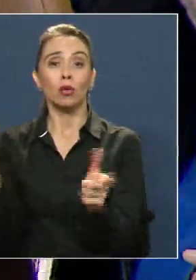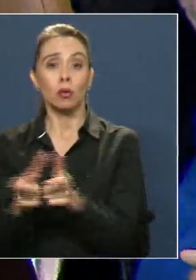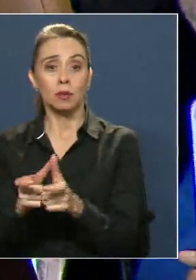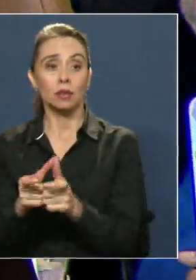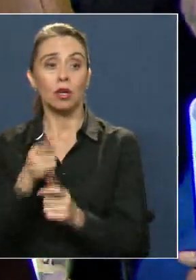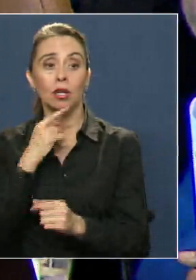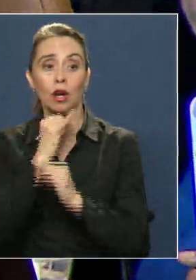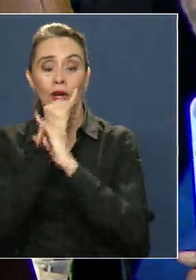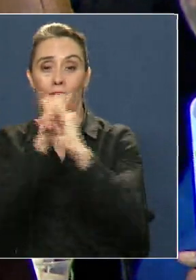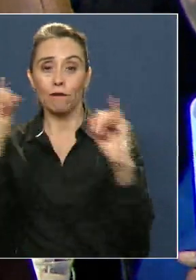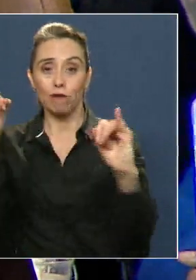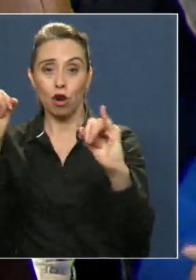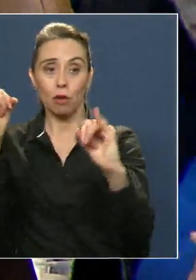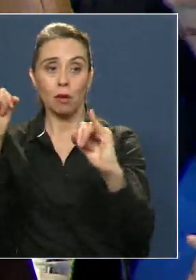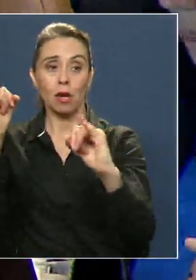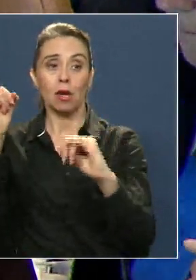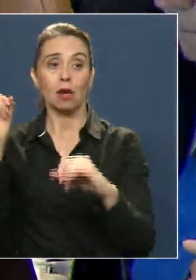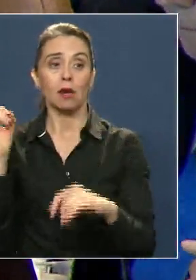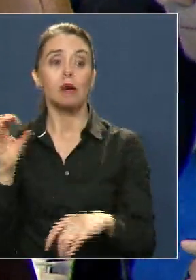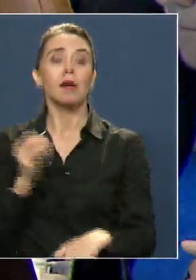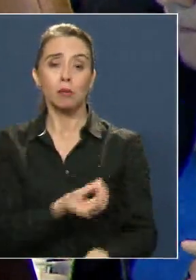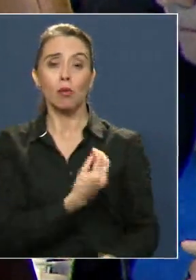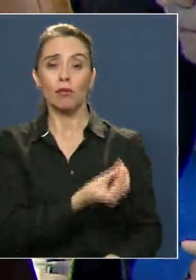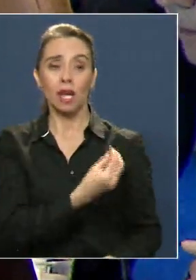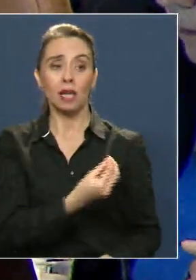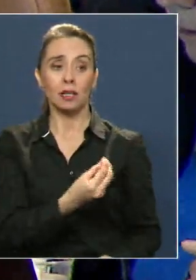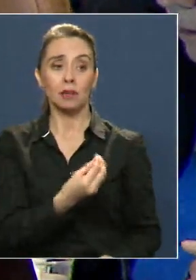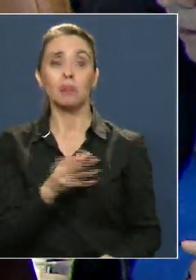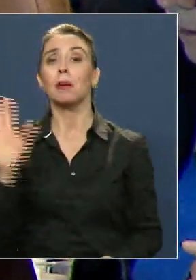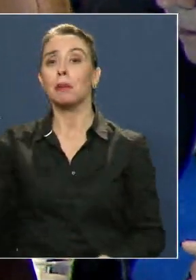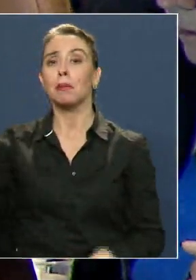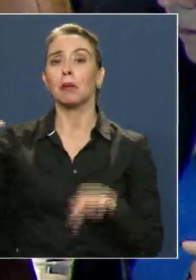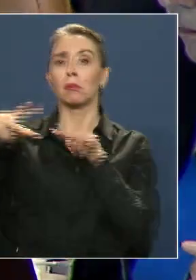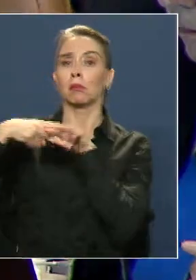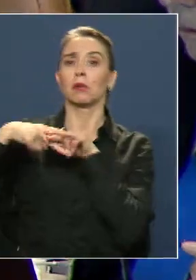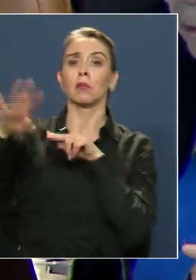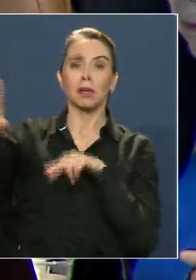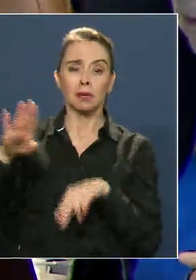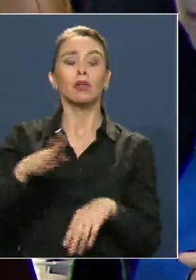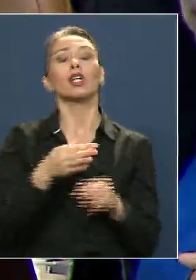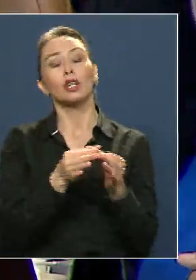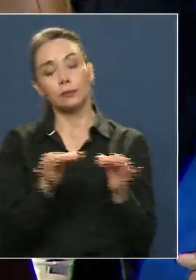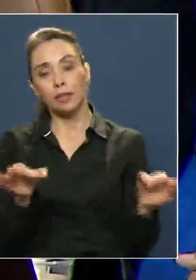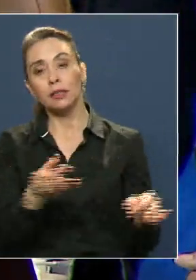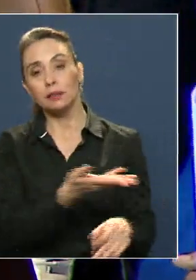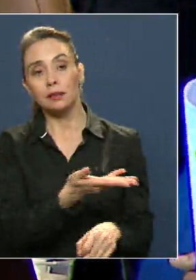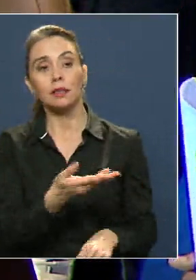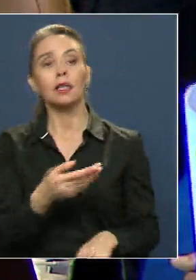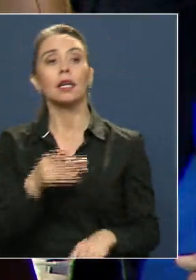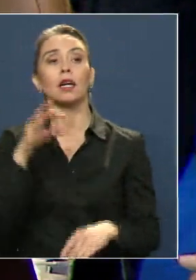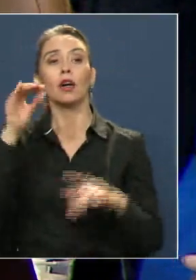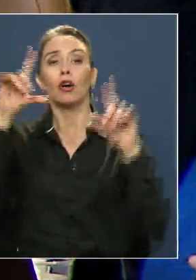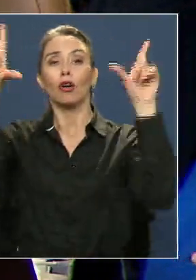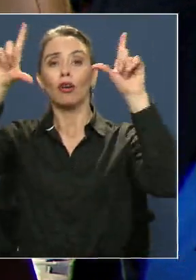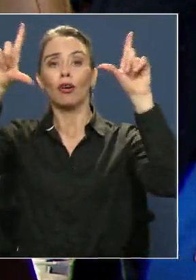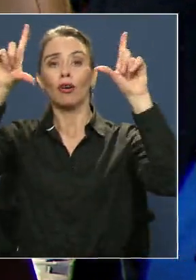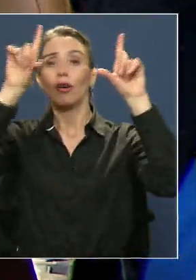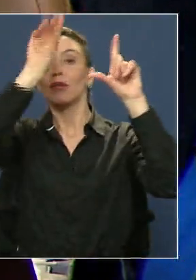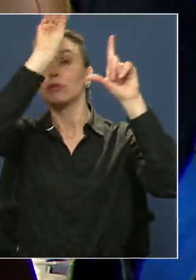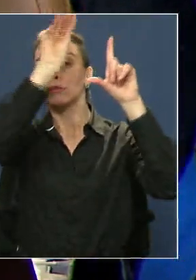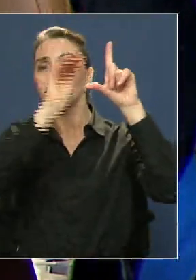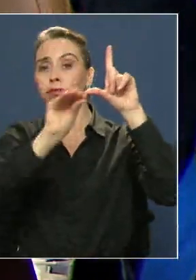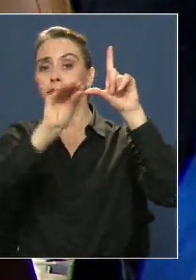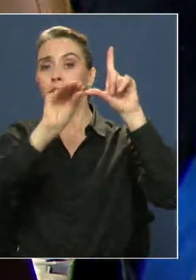quisiera que se comunique o al menos que se coloque en la... Pero espérenme, pues. Termine. Al menos que se coloque en la pantalla de